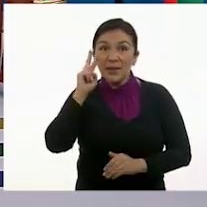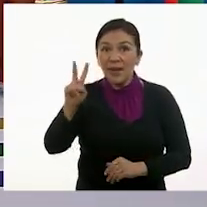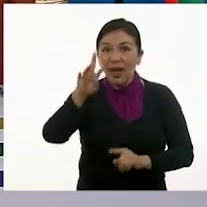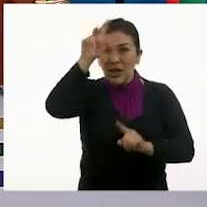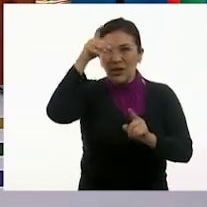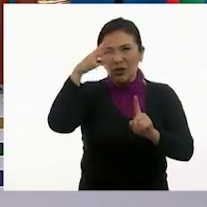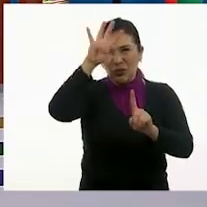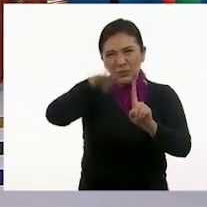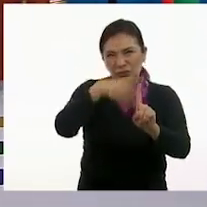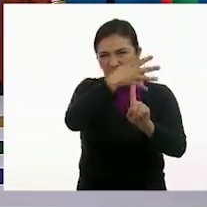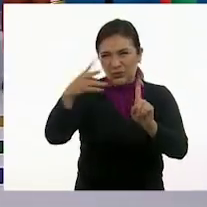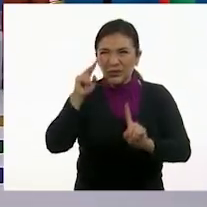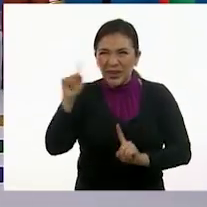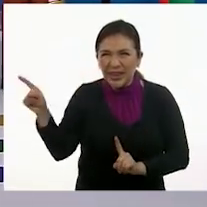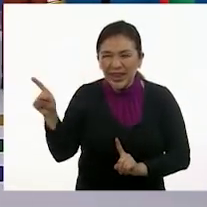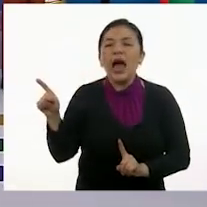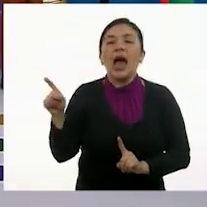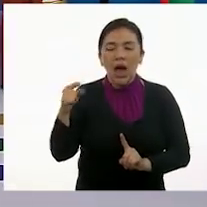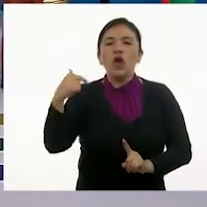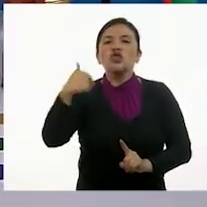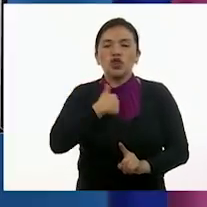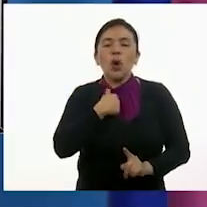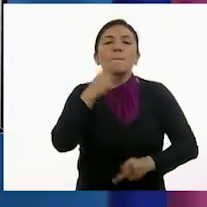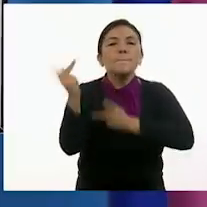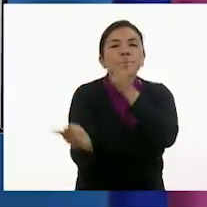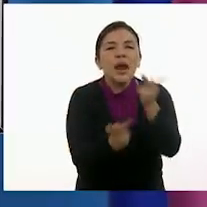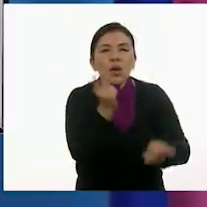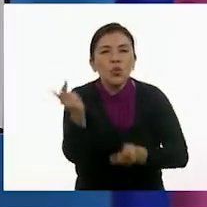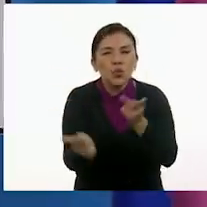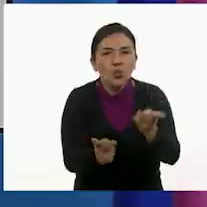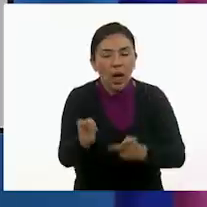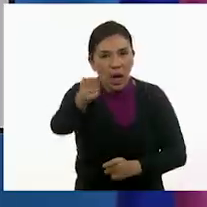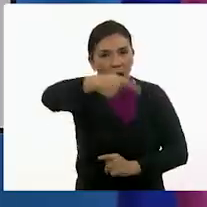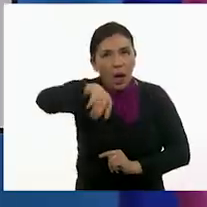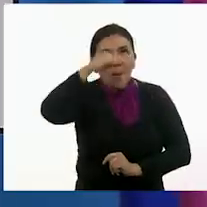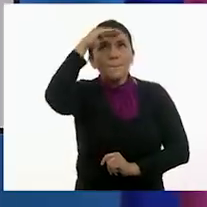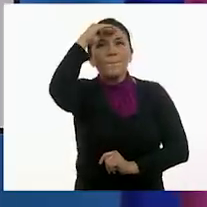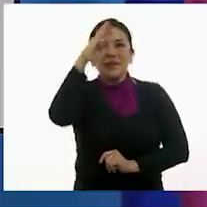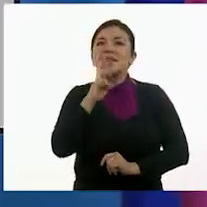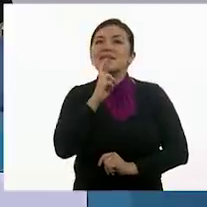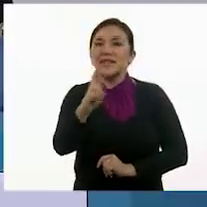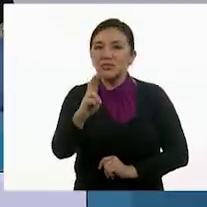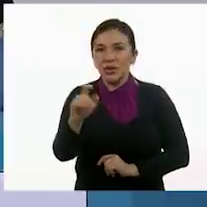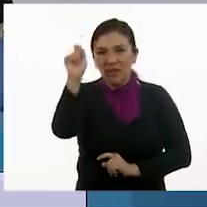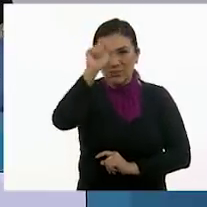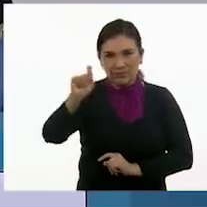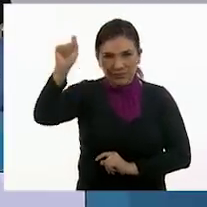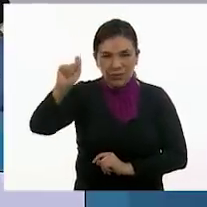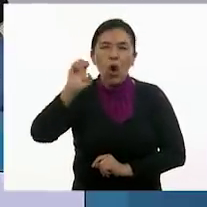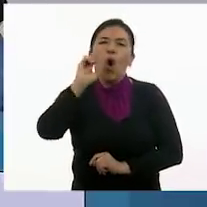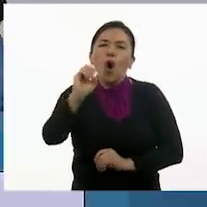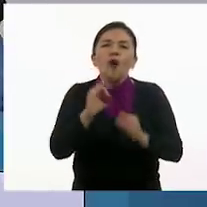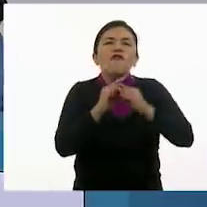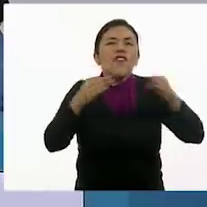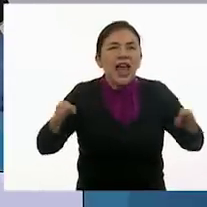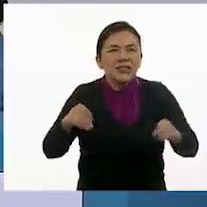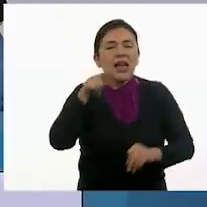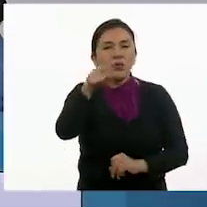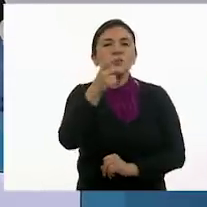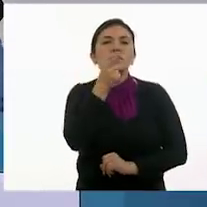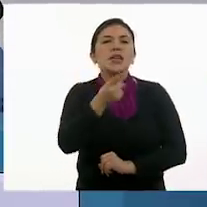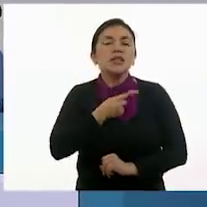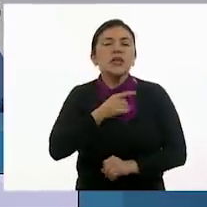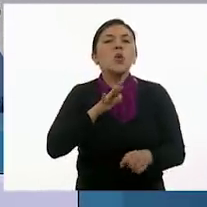su crucigrama y yo les voy a hacer una pregunta y leer una frase y ustedes me